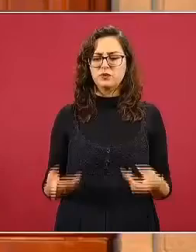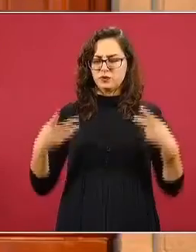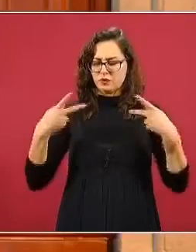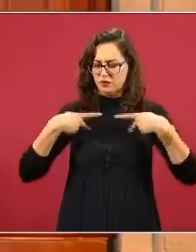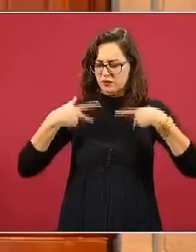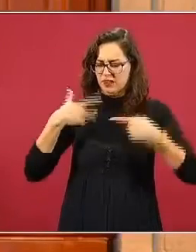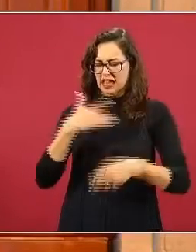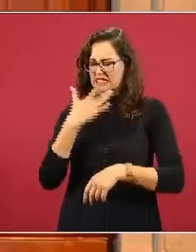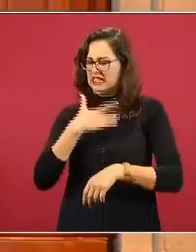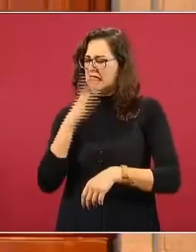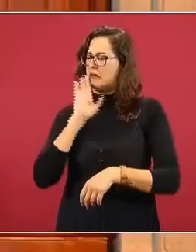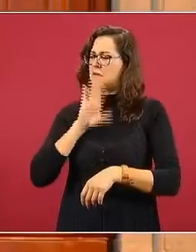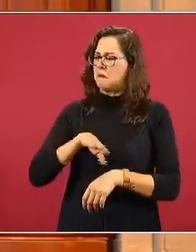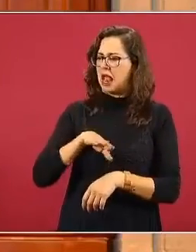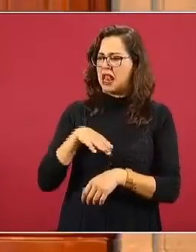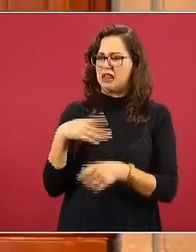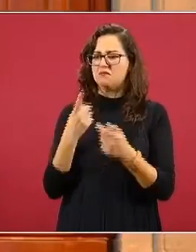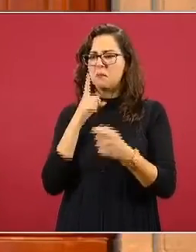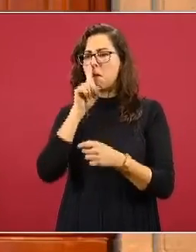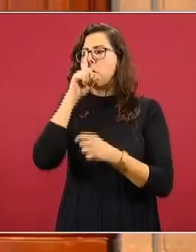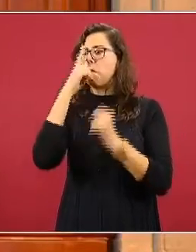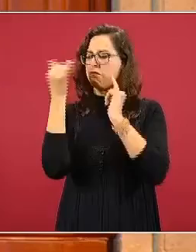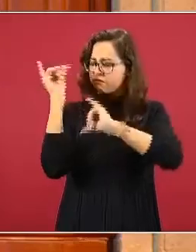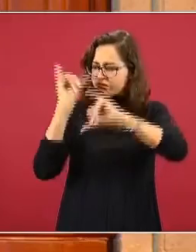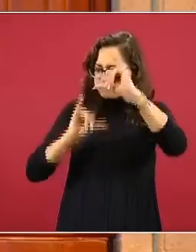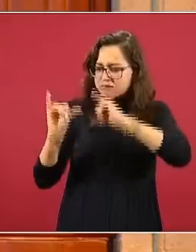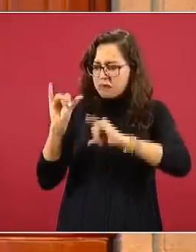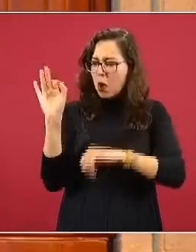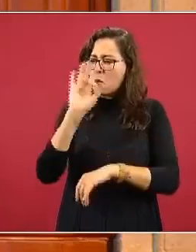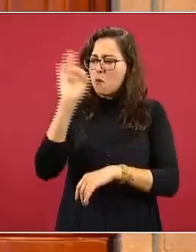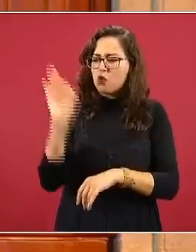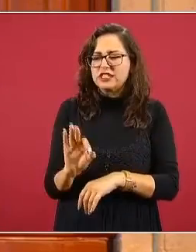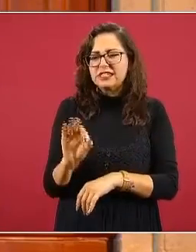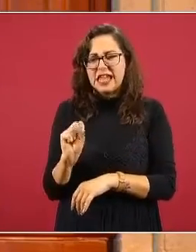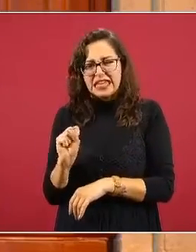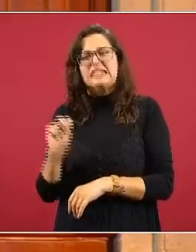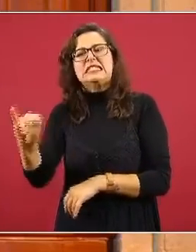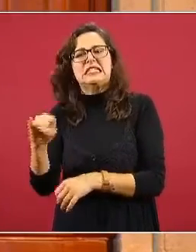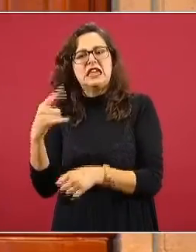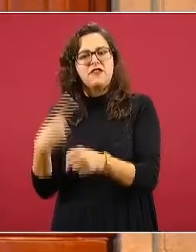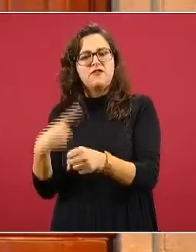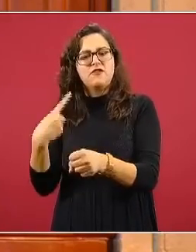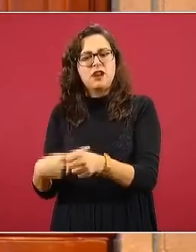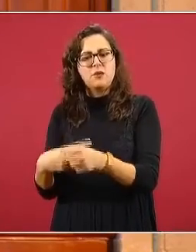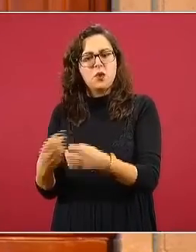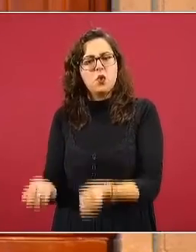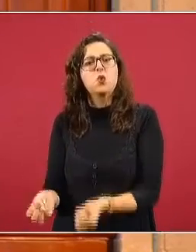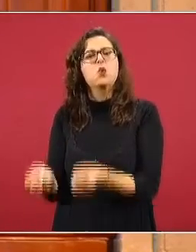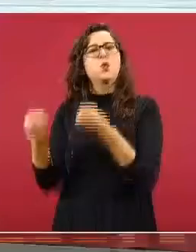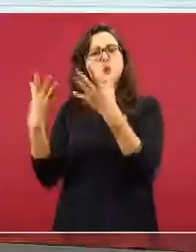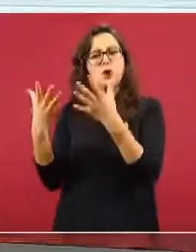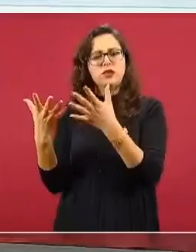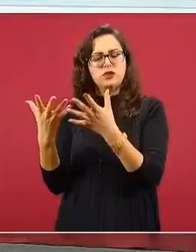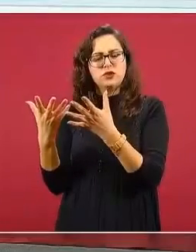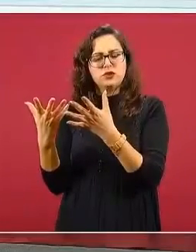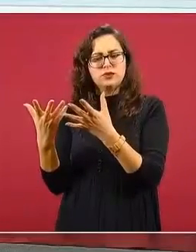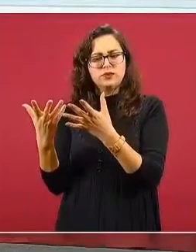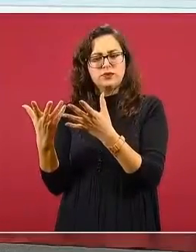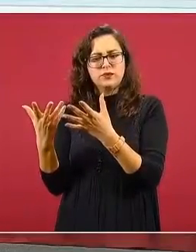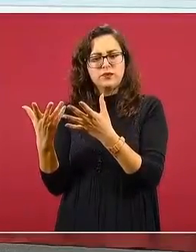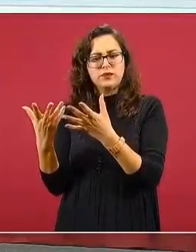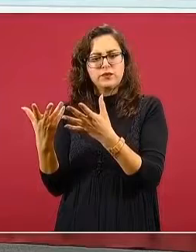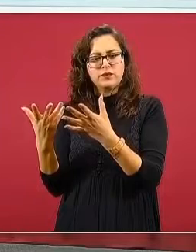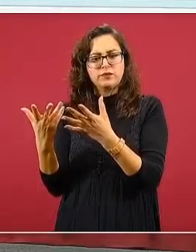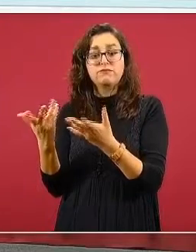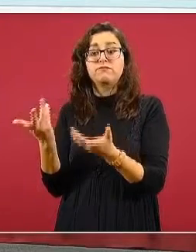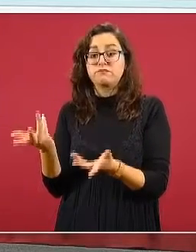la semana 46, es decir, la última semana que estamos graficando para efectos de dar el seguimiento al comportamiento de la